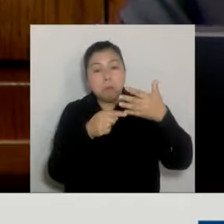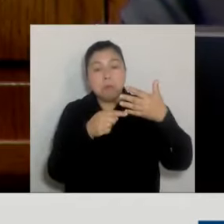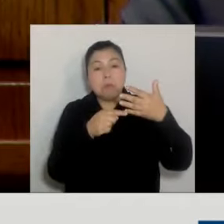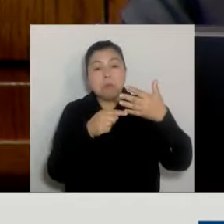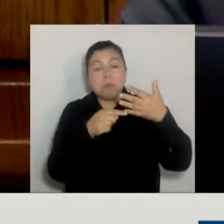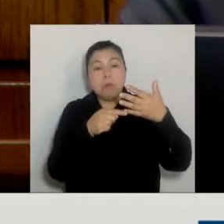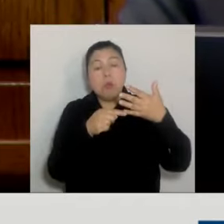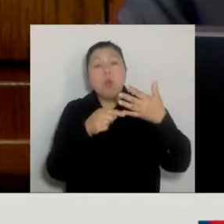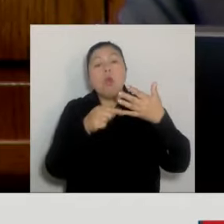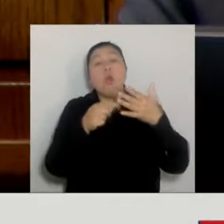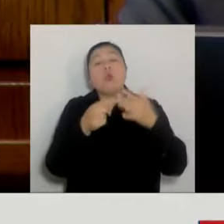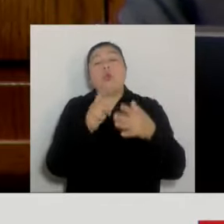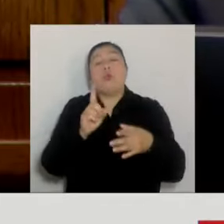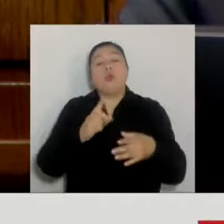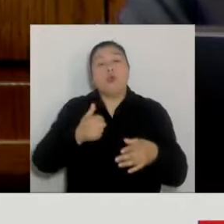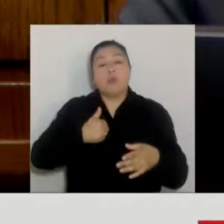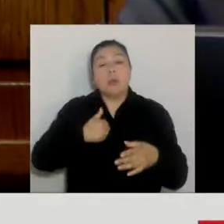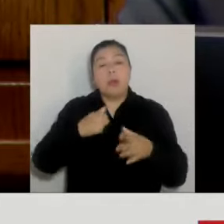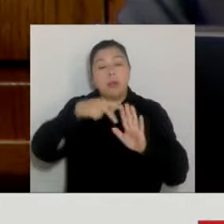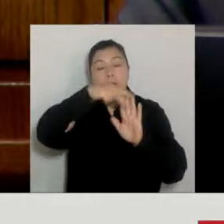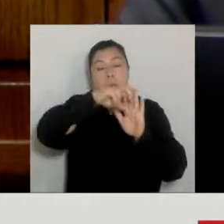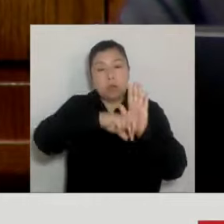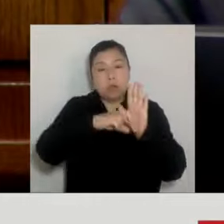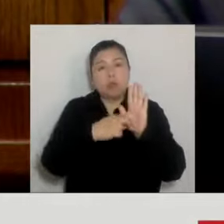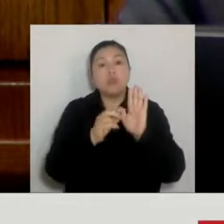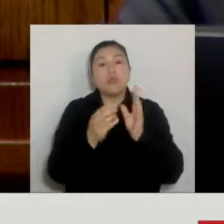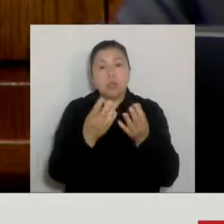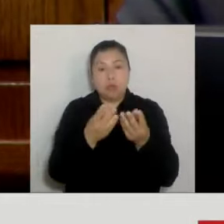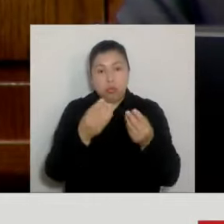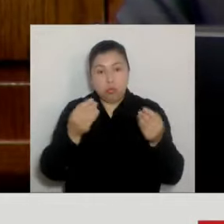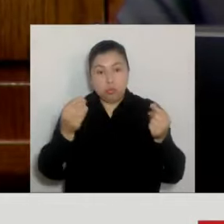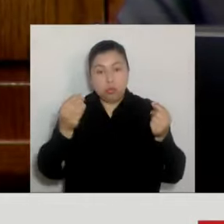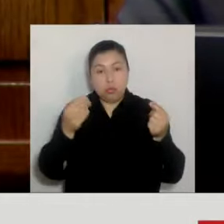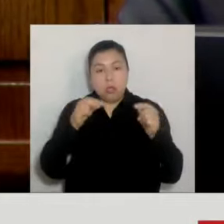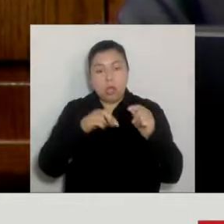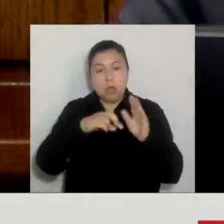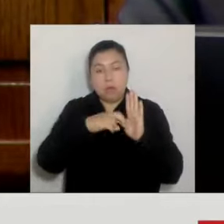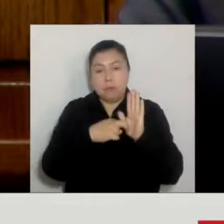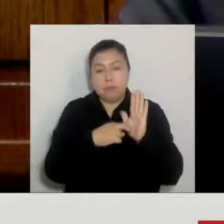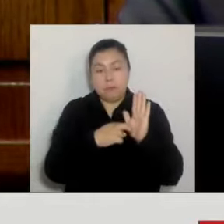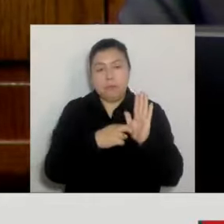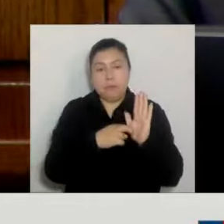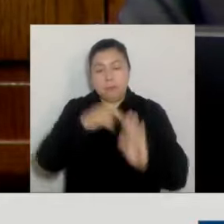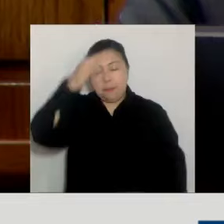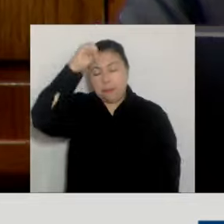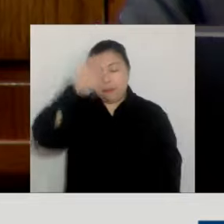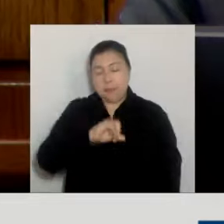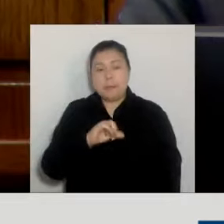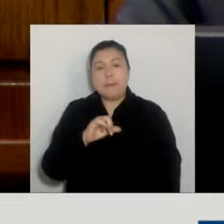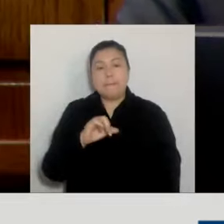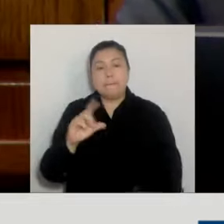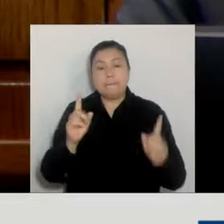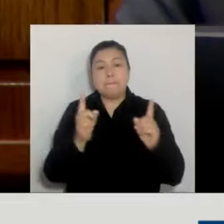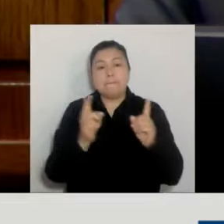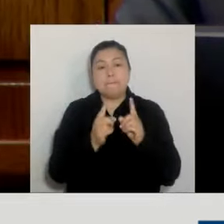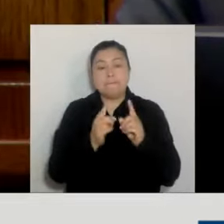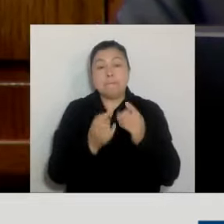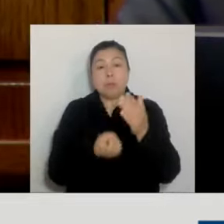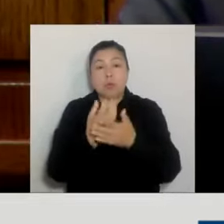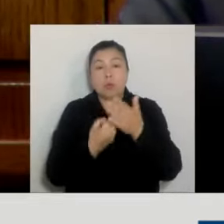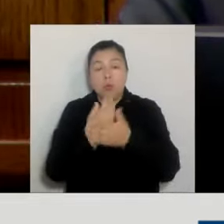proyecto aborda directamente estos problemas al introducir un procedimiento administrativo sancionatorio simplificado y modernizar los